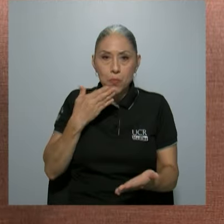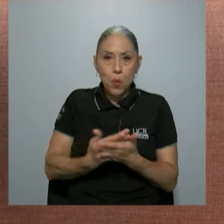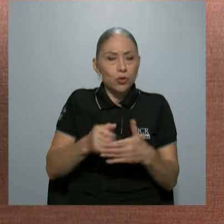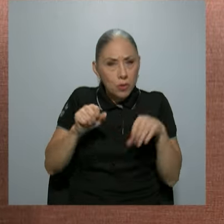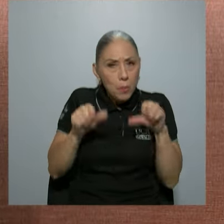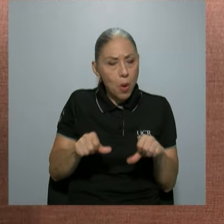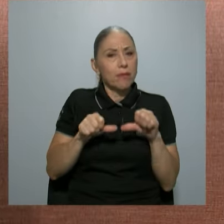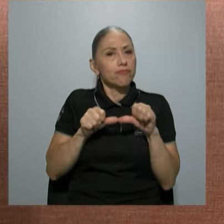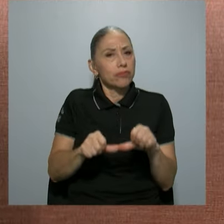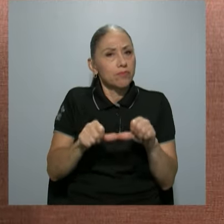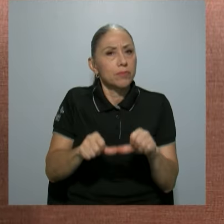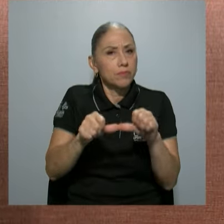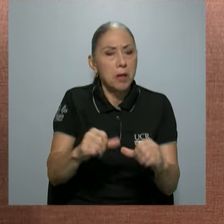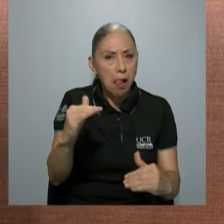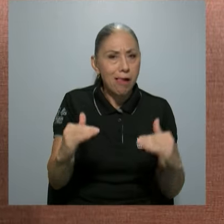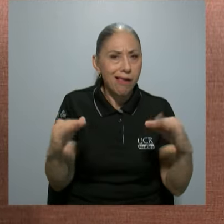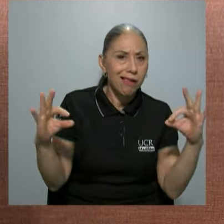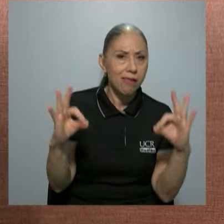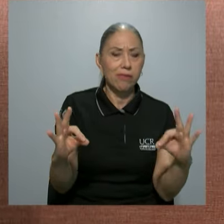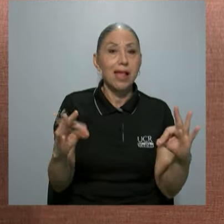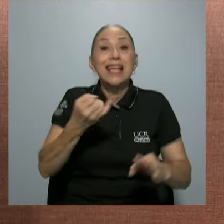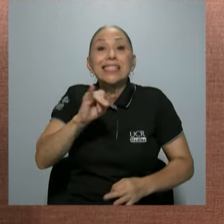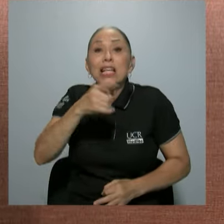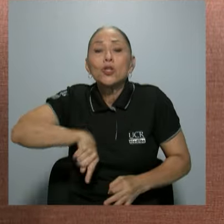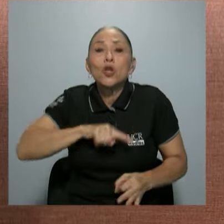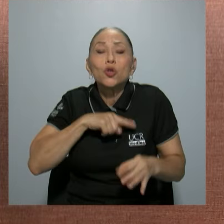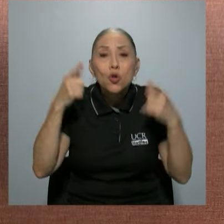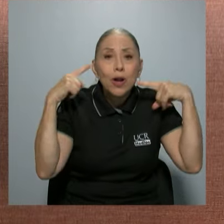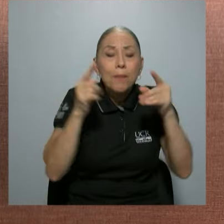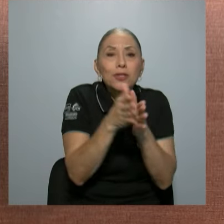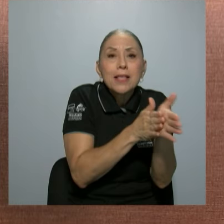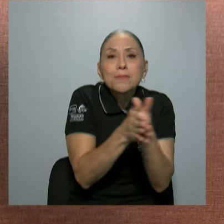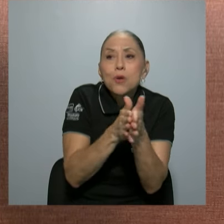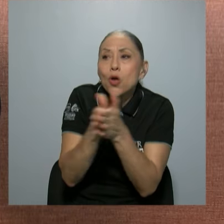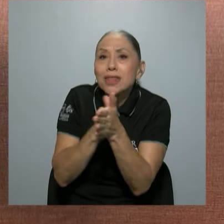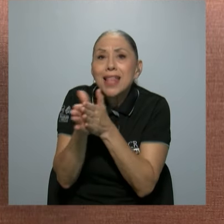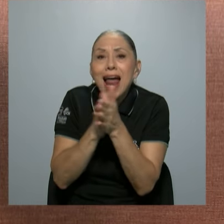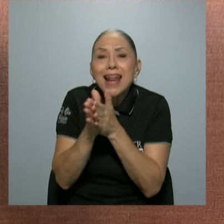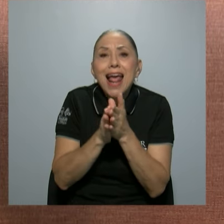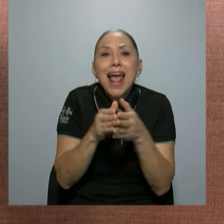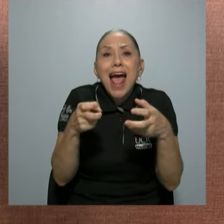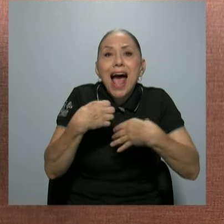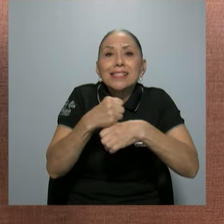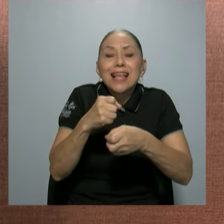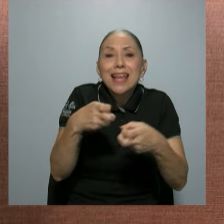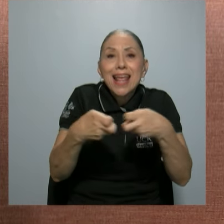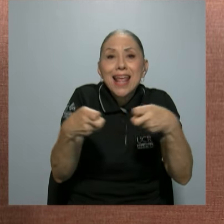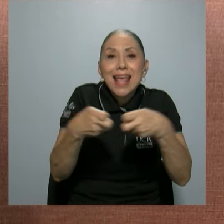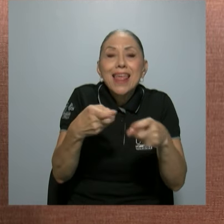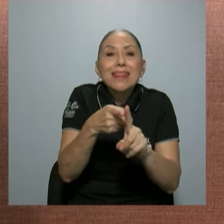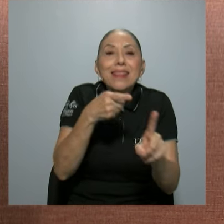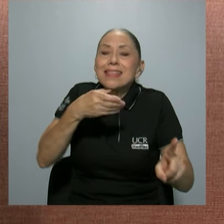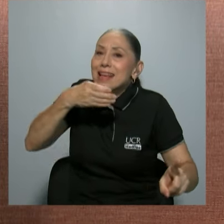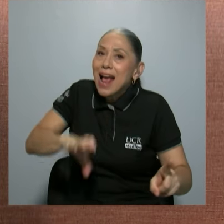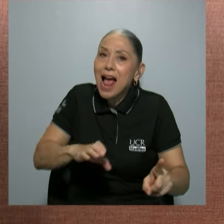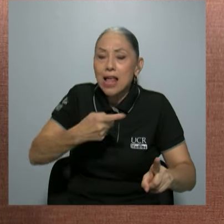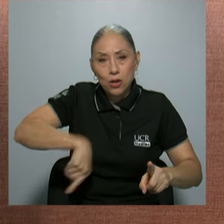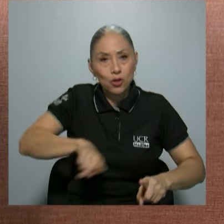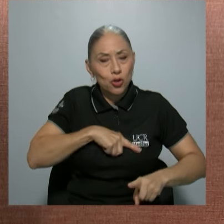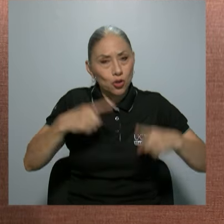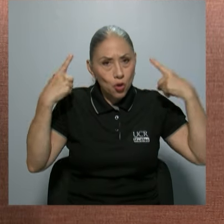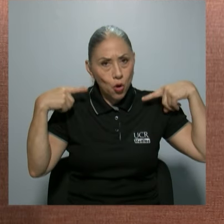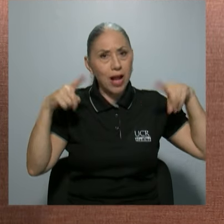sostenibles. Si logramos explotar la geotermia, Laura, logramos redinamizar a pequeña escala